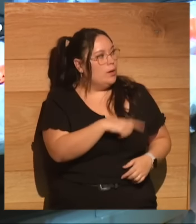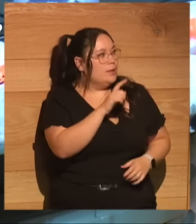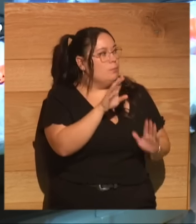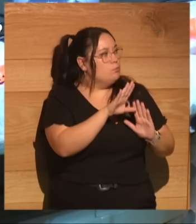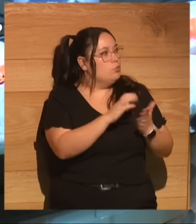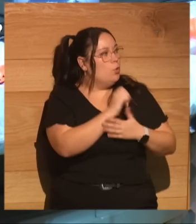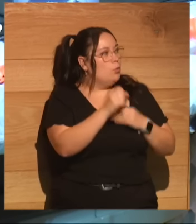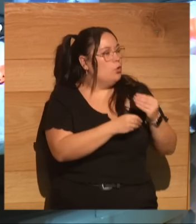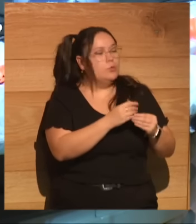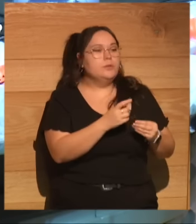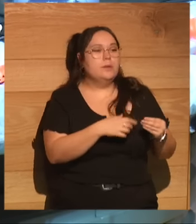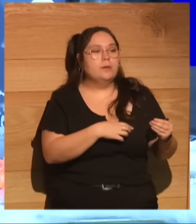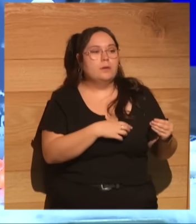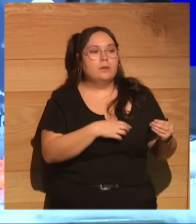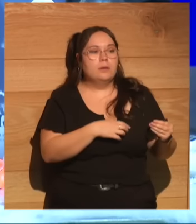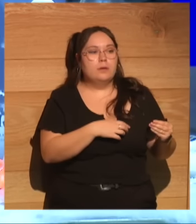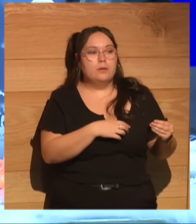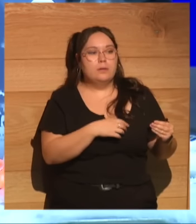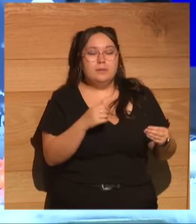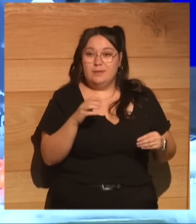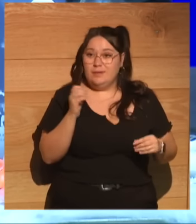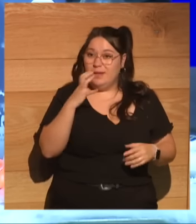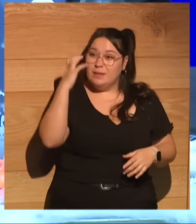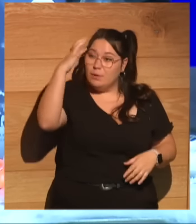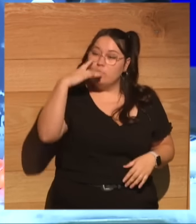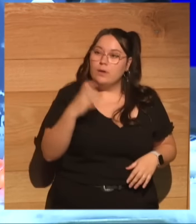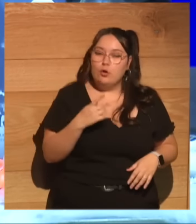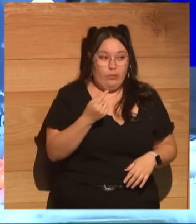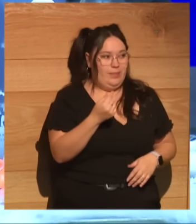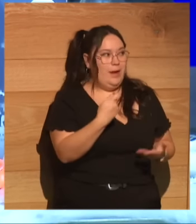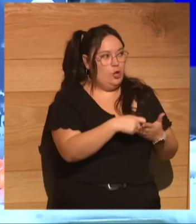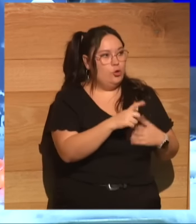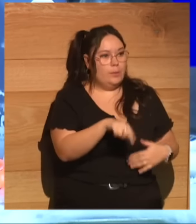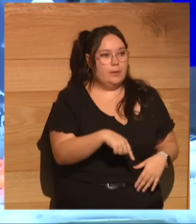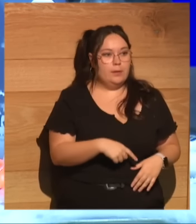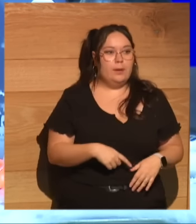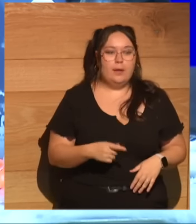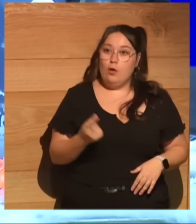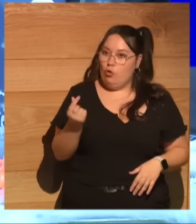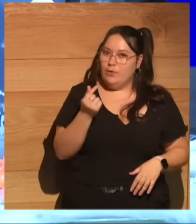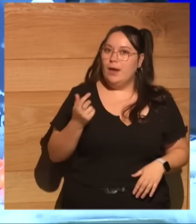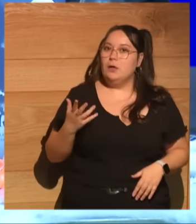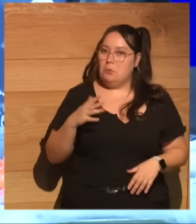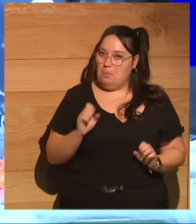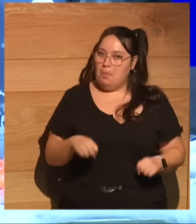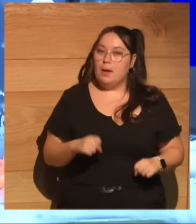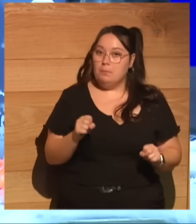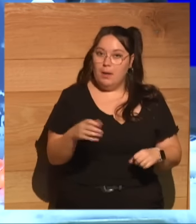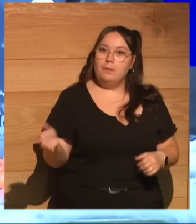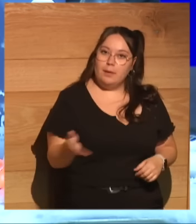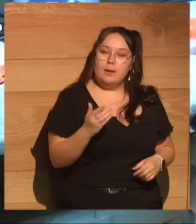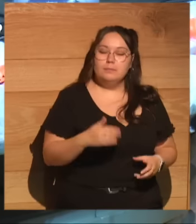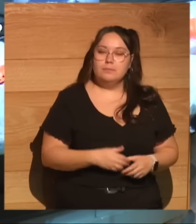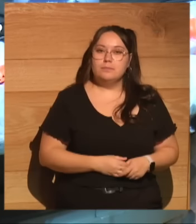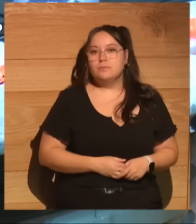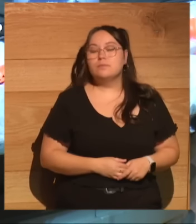Pero ¿Tanaitos estamos? ¿De Tim Burton? Con dinerito, ¿eh? Ah, vale. ¿Hay pelas? Hay pelas. Vale. Venga, adelante, es